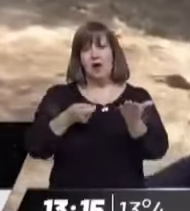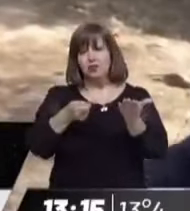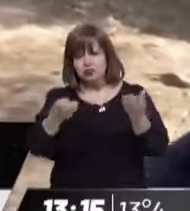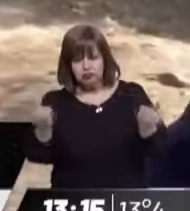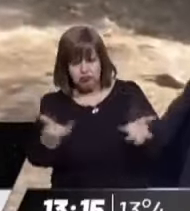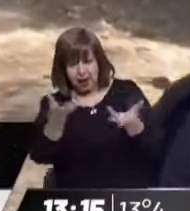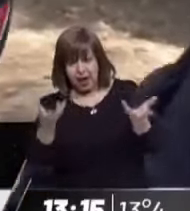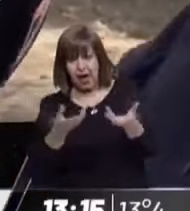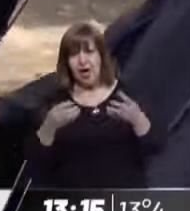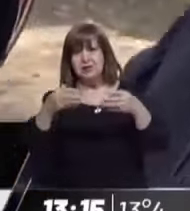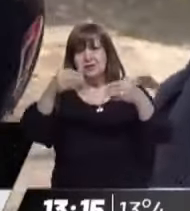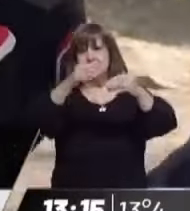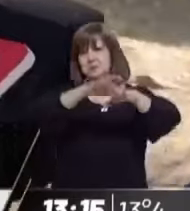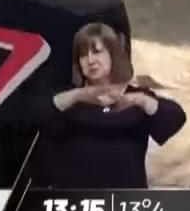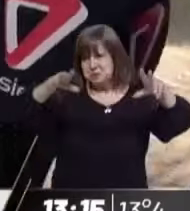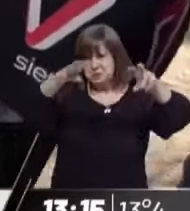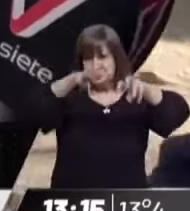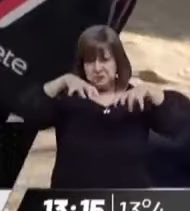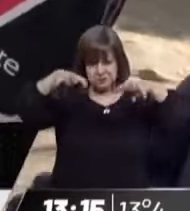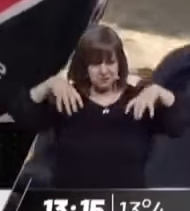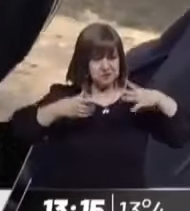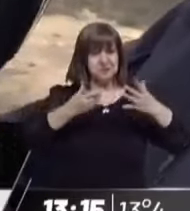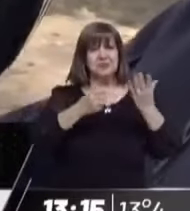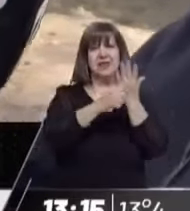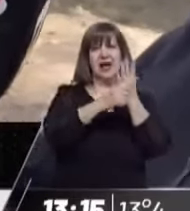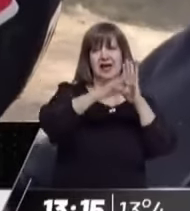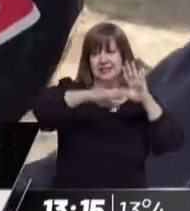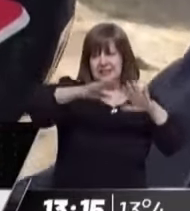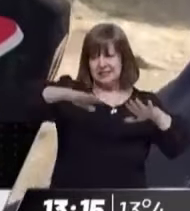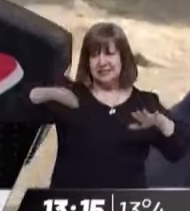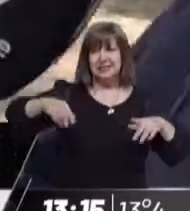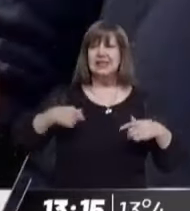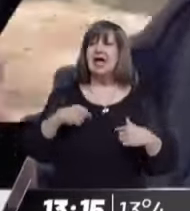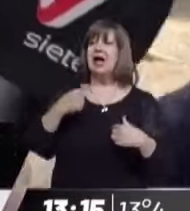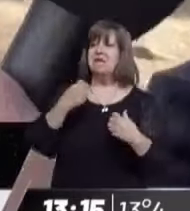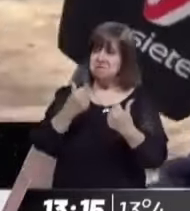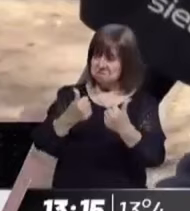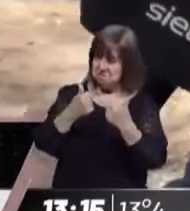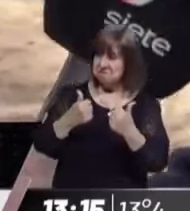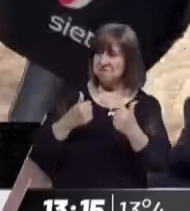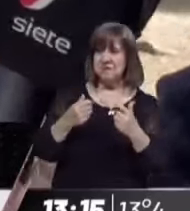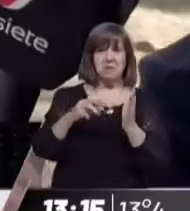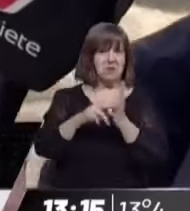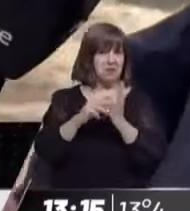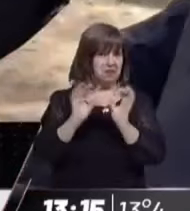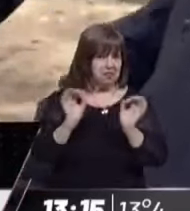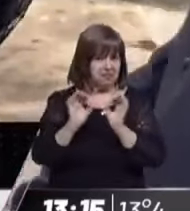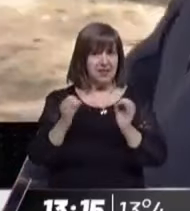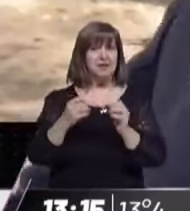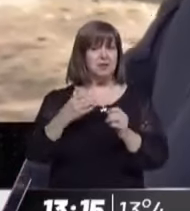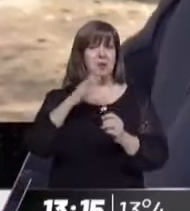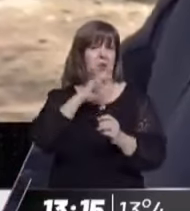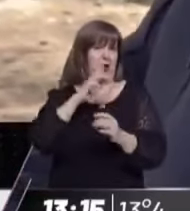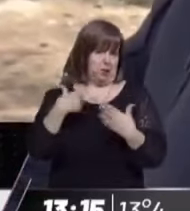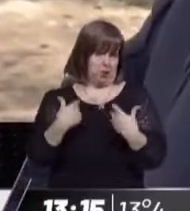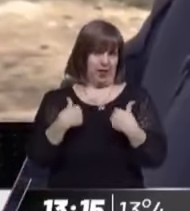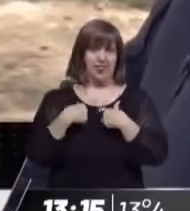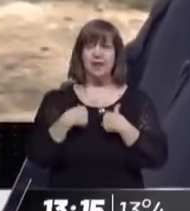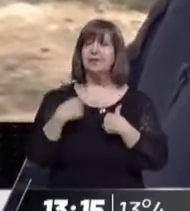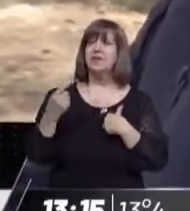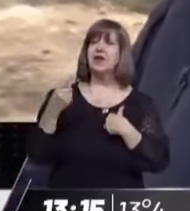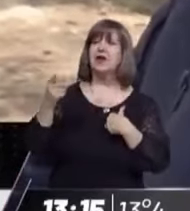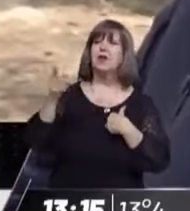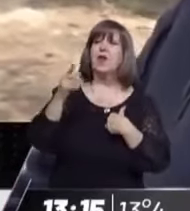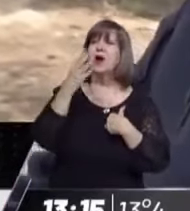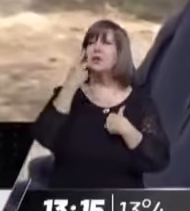se ha quejado. ¿Tenés una especialidad que vos decís, Julián, en esto me destaco más que nada o podés hacer cualquier cosa? Y